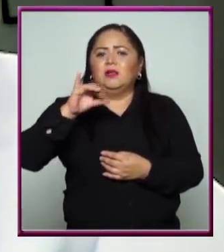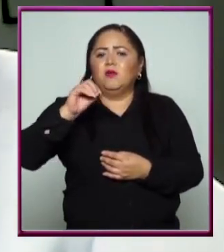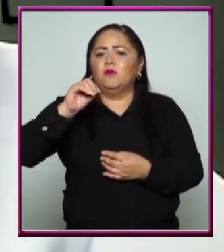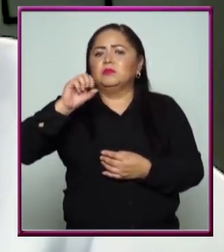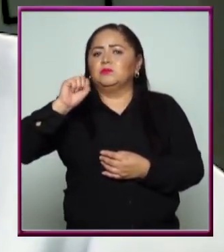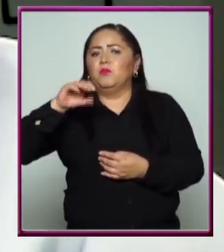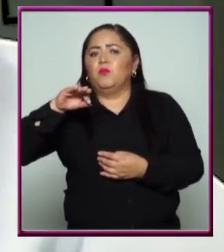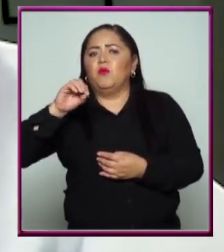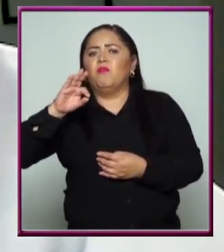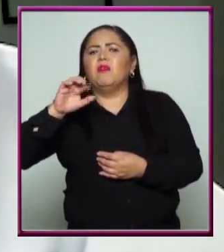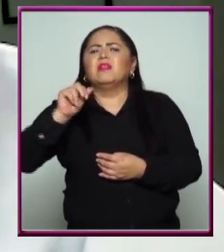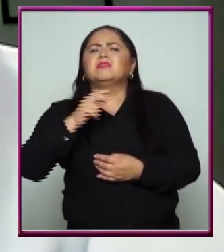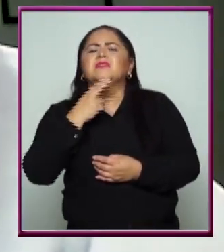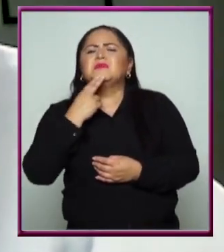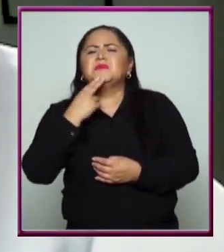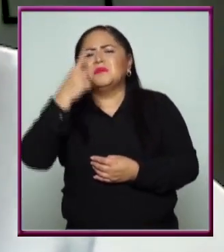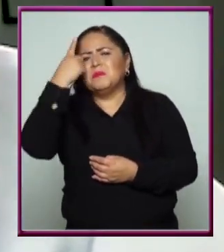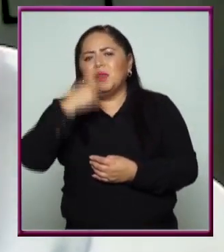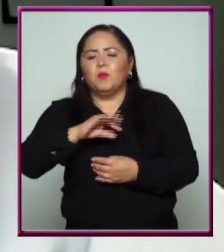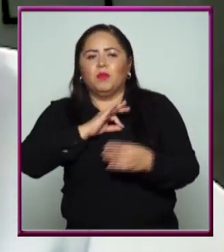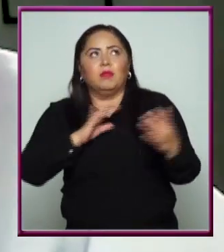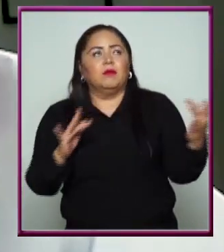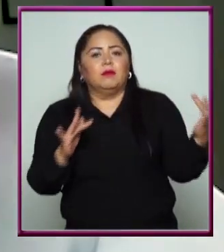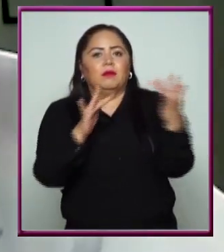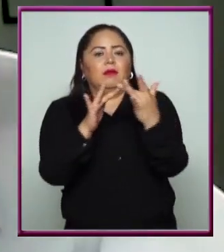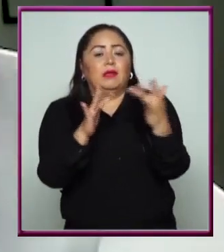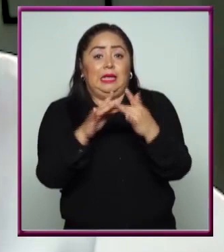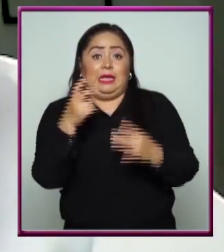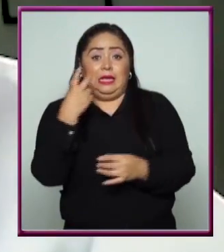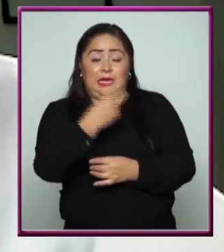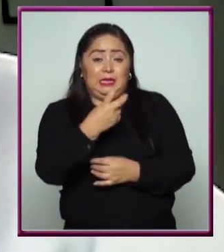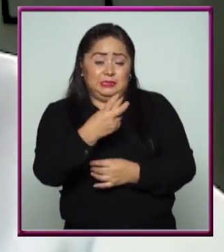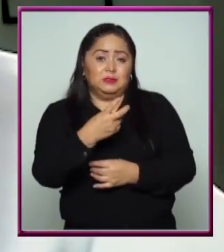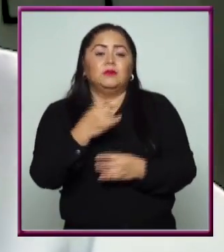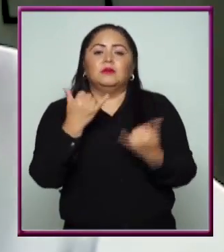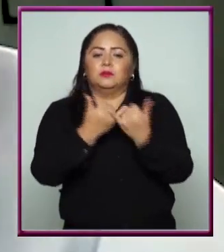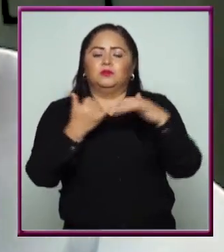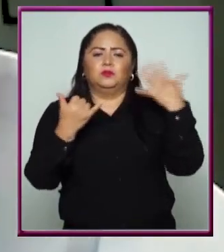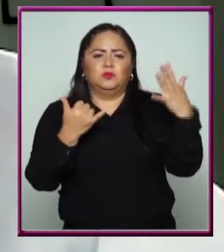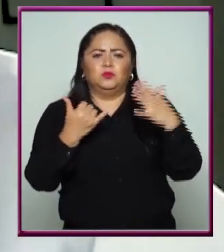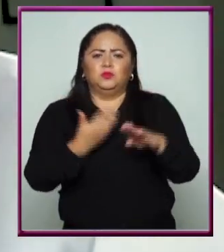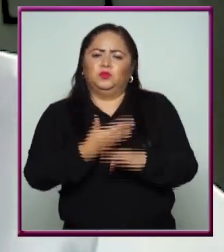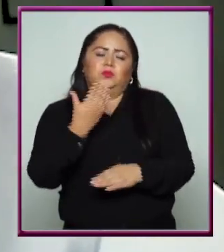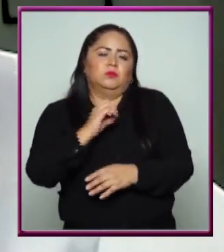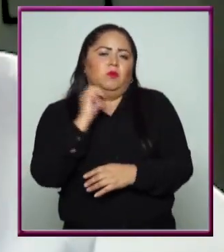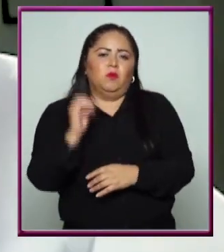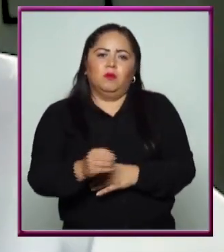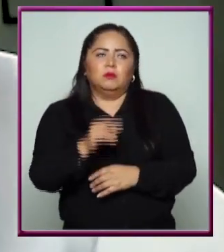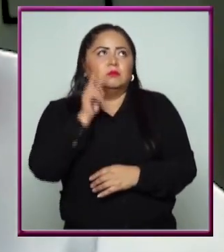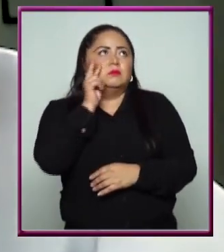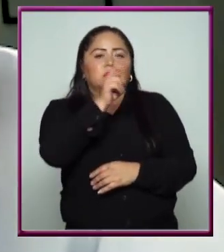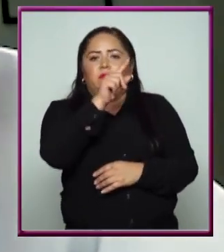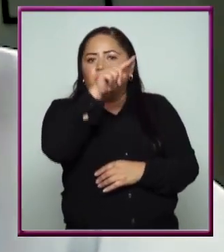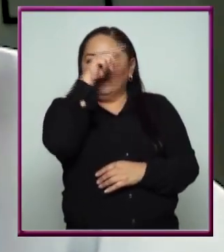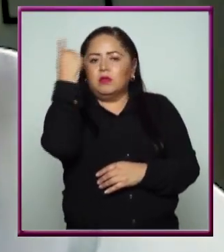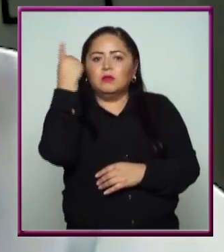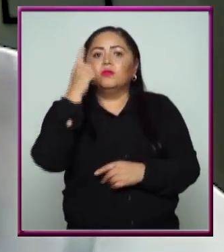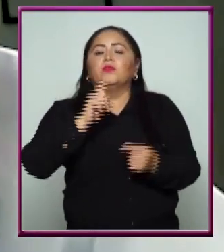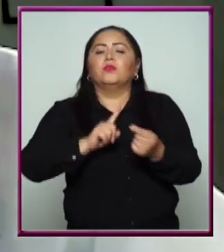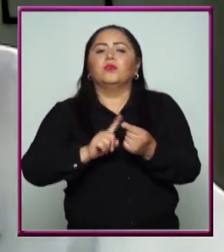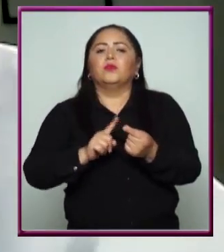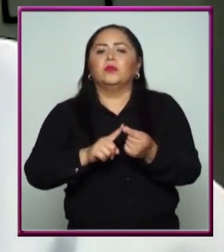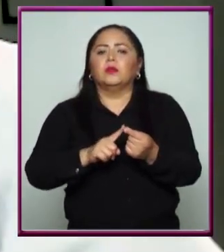ionosfera, que nos sirve para las comunicaciones. Entonces ahí hay un efecto muy obvio, muy evidente, en donde